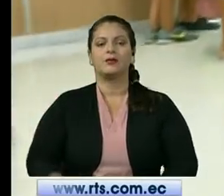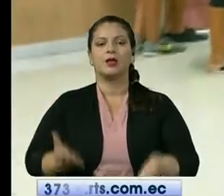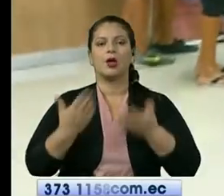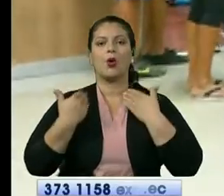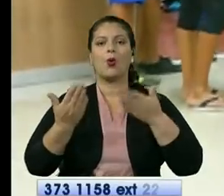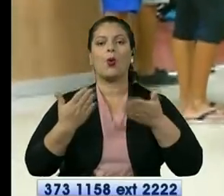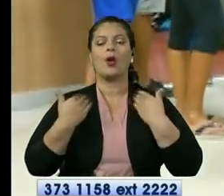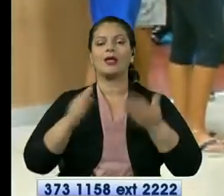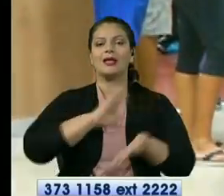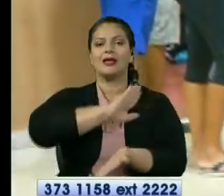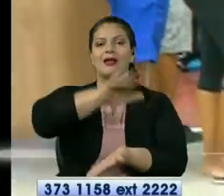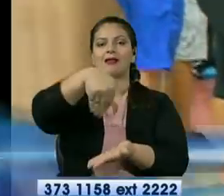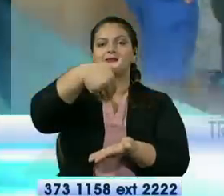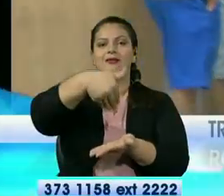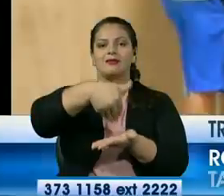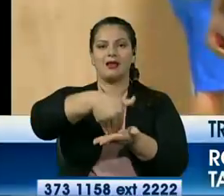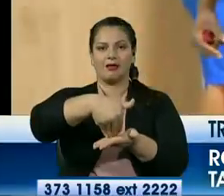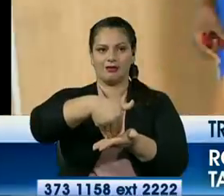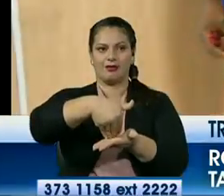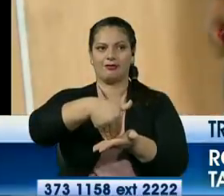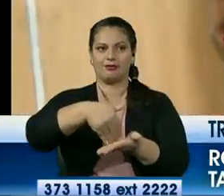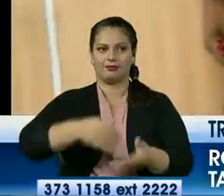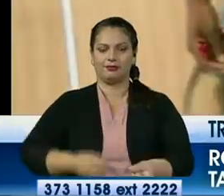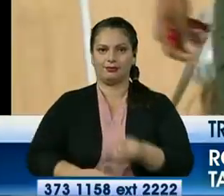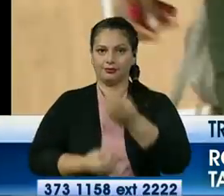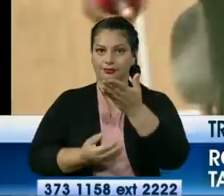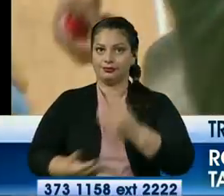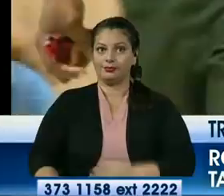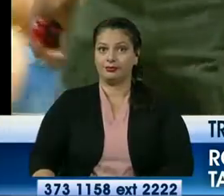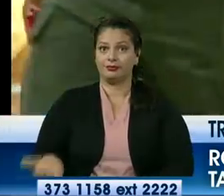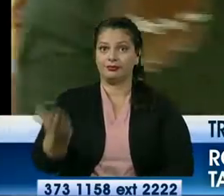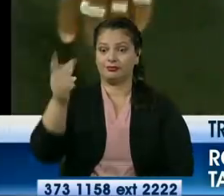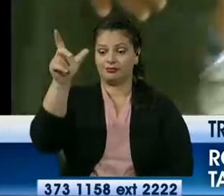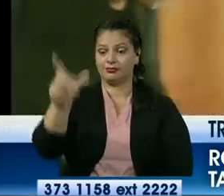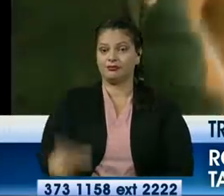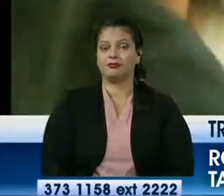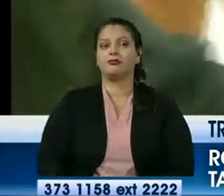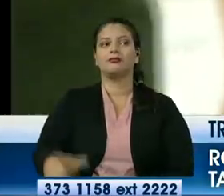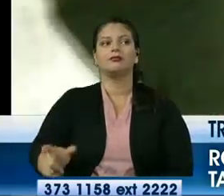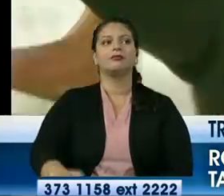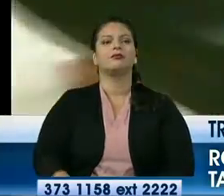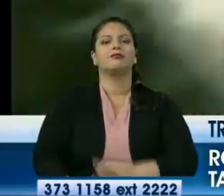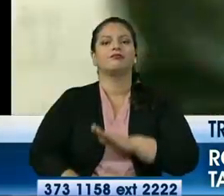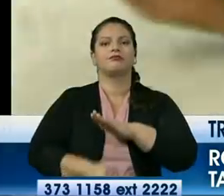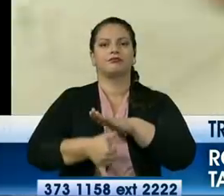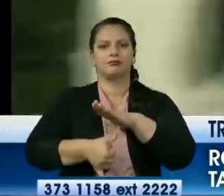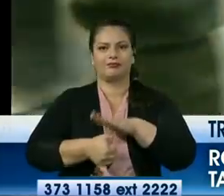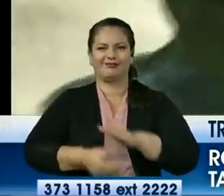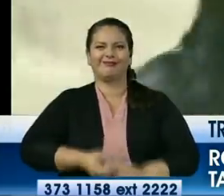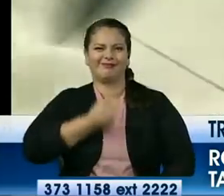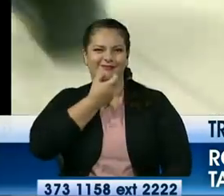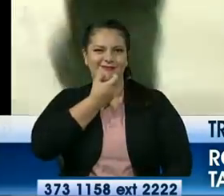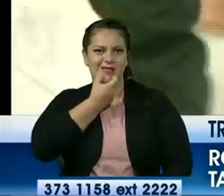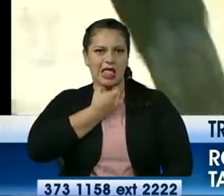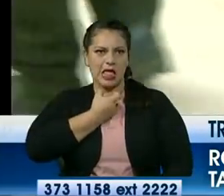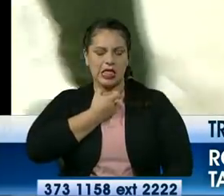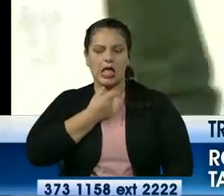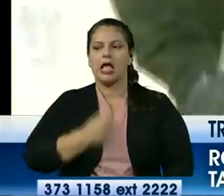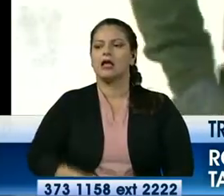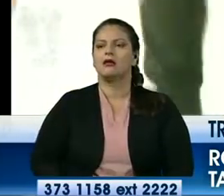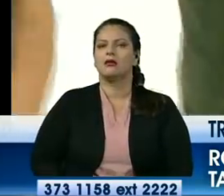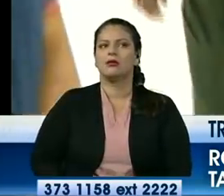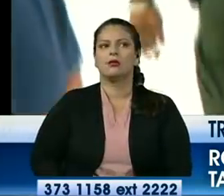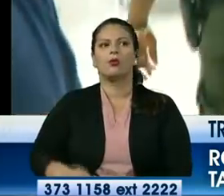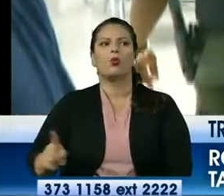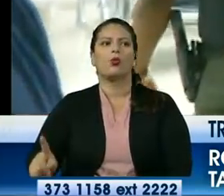Cuando el acusado ingresó al Centro Integrado de Justicia en calidad de aprehendido, llamó la atención de